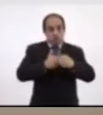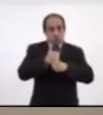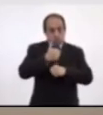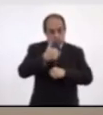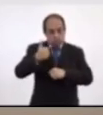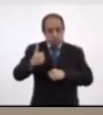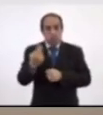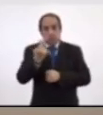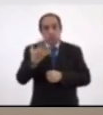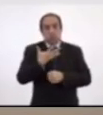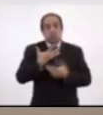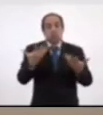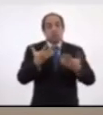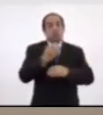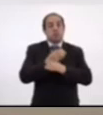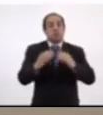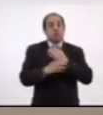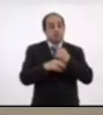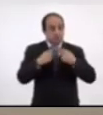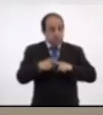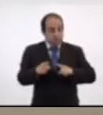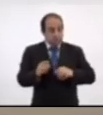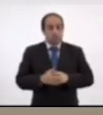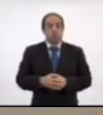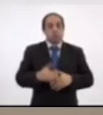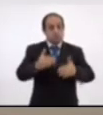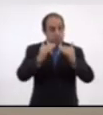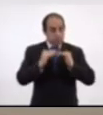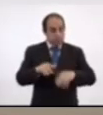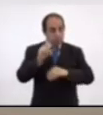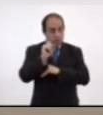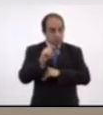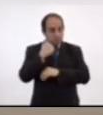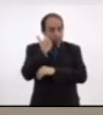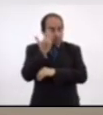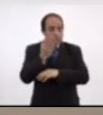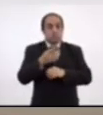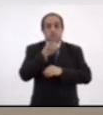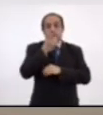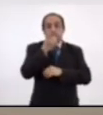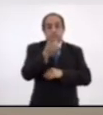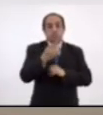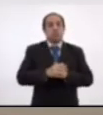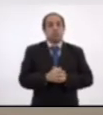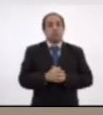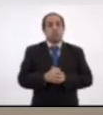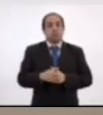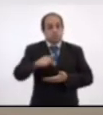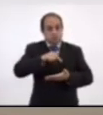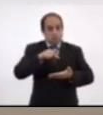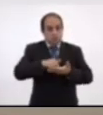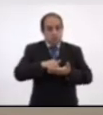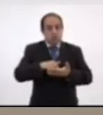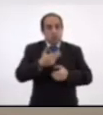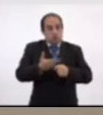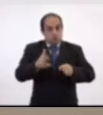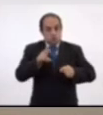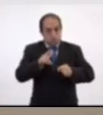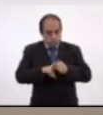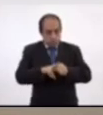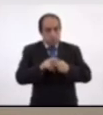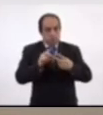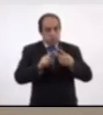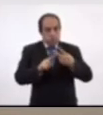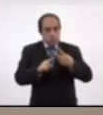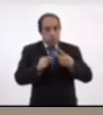hacer cosas diferentes. La siguiente, también queremos decir que en los módulos y los hospitales de atención